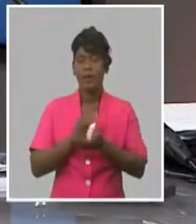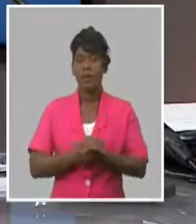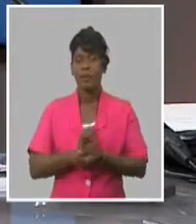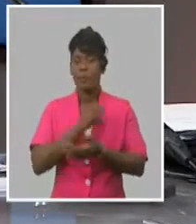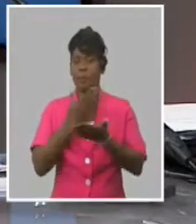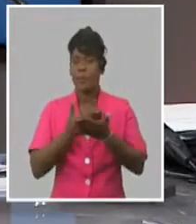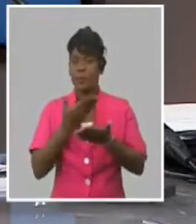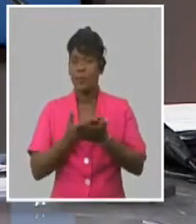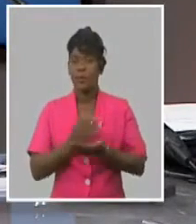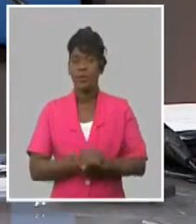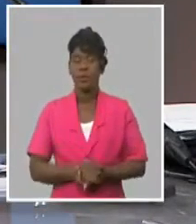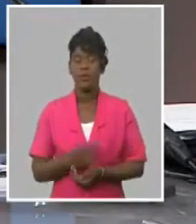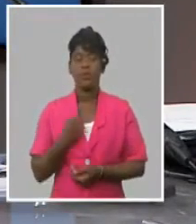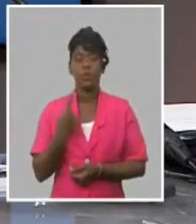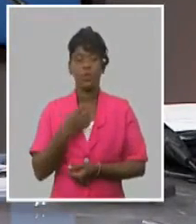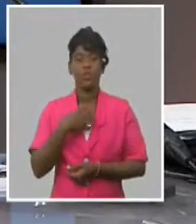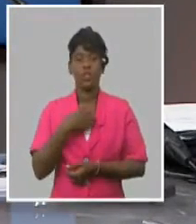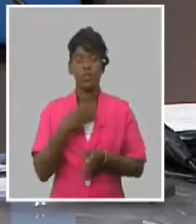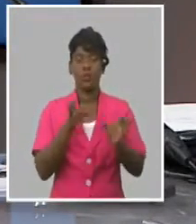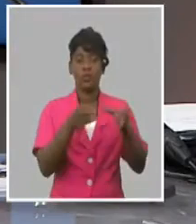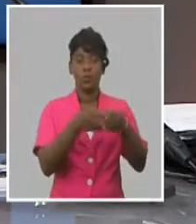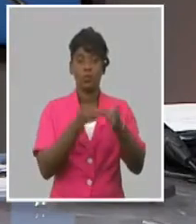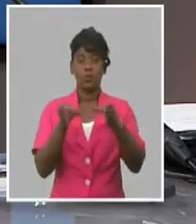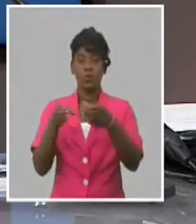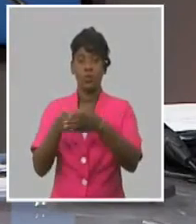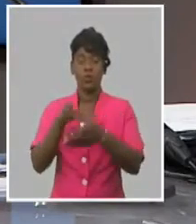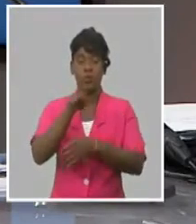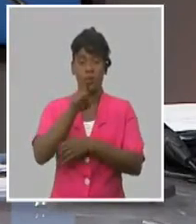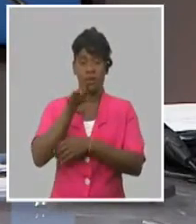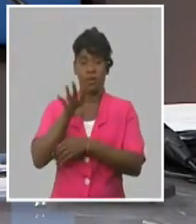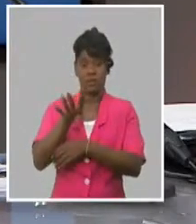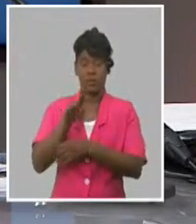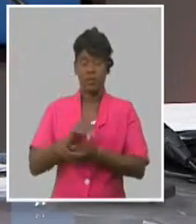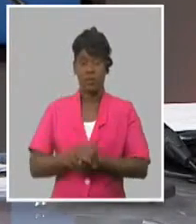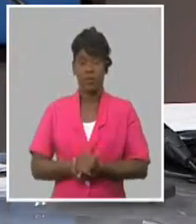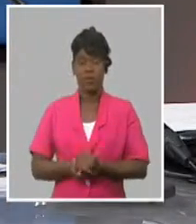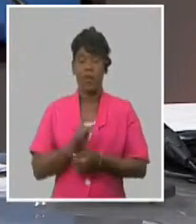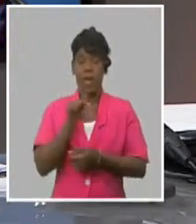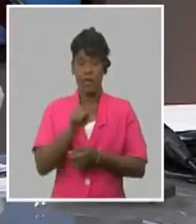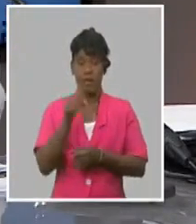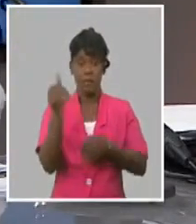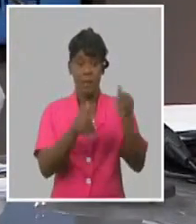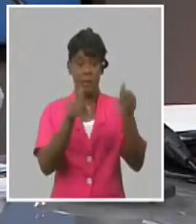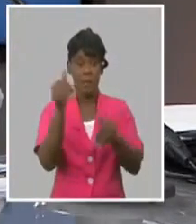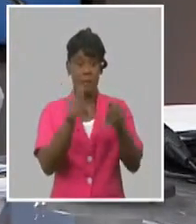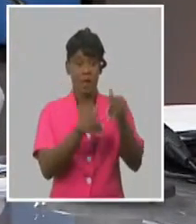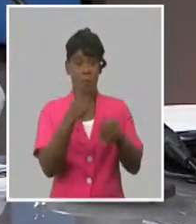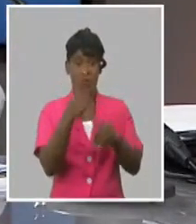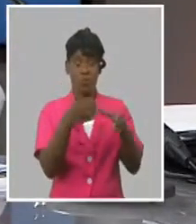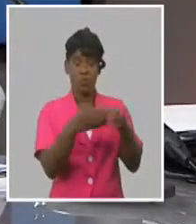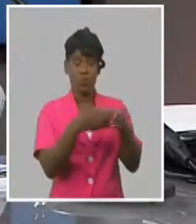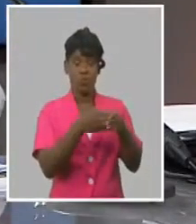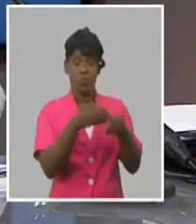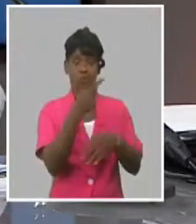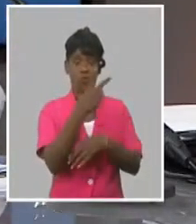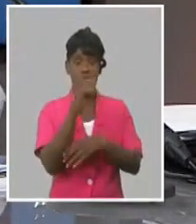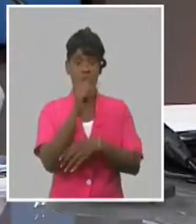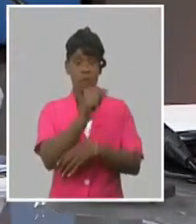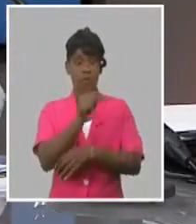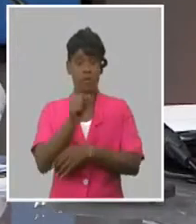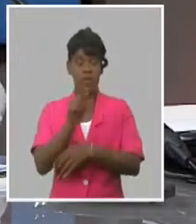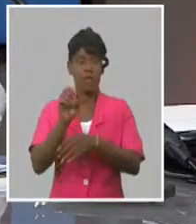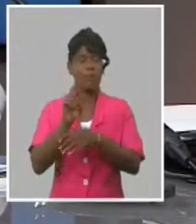Nosotros tenemos creado unos 14 subgrupos de trabajo donde participan más de 200 compañeros de